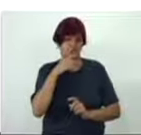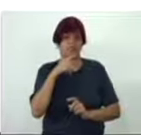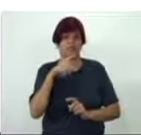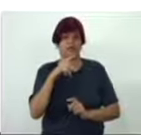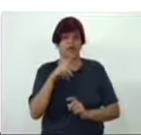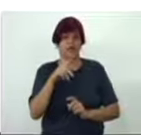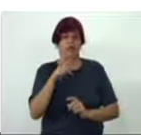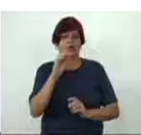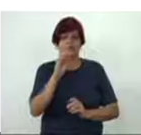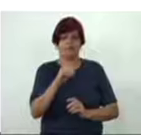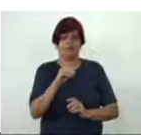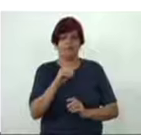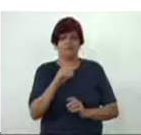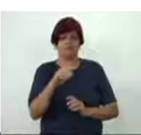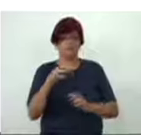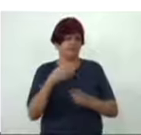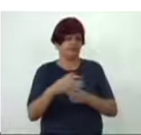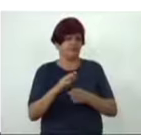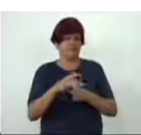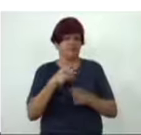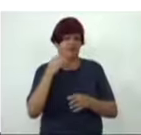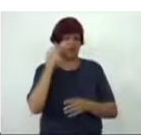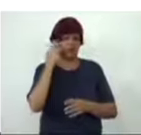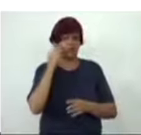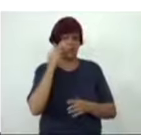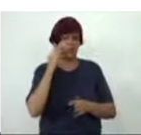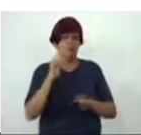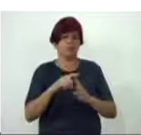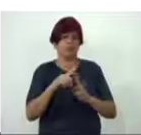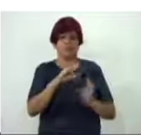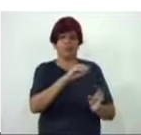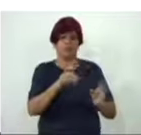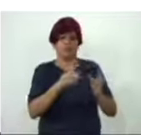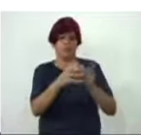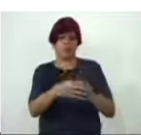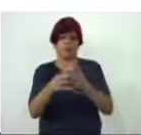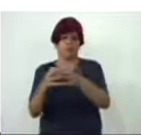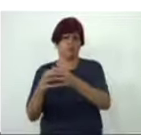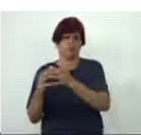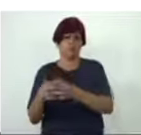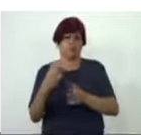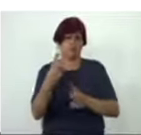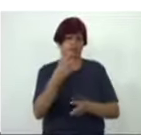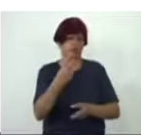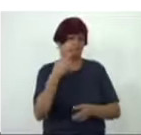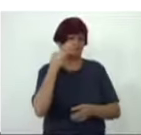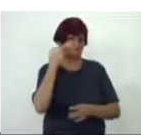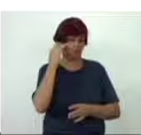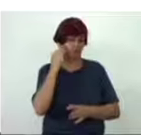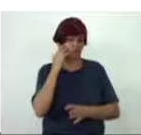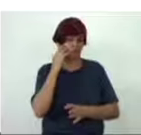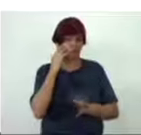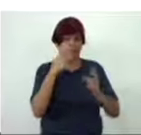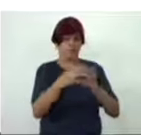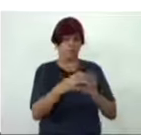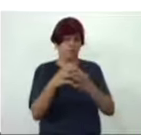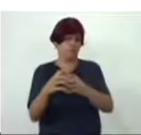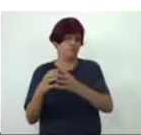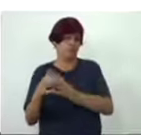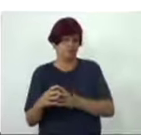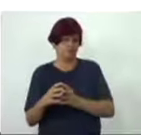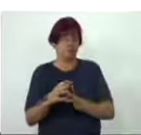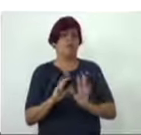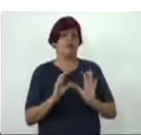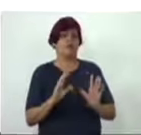puse contrastantes porque como es la primera actividad de descomposición de conjuntos en tres subconjuntos, el hecho de poner